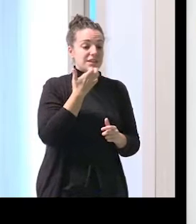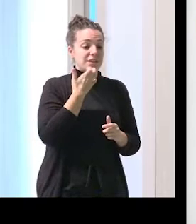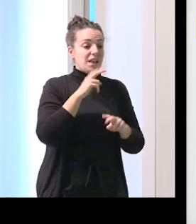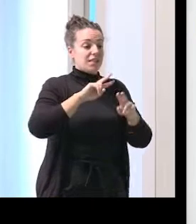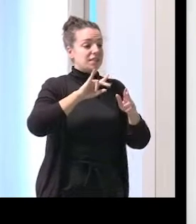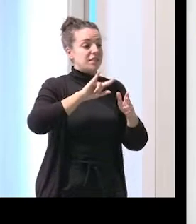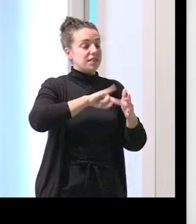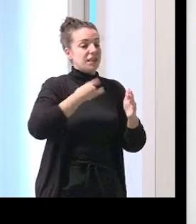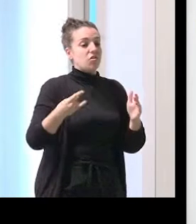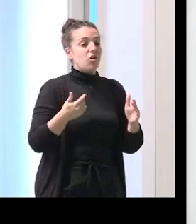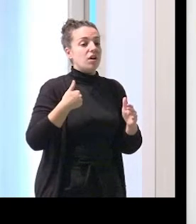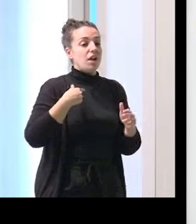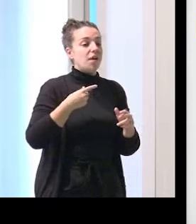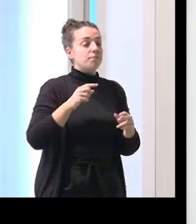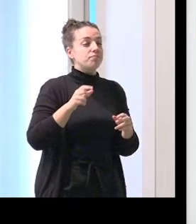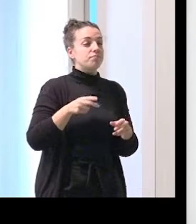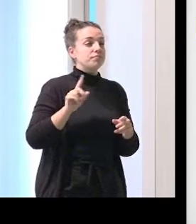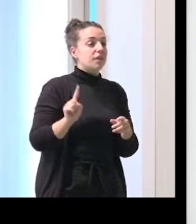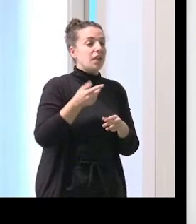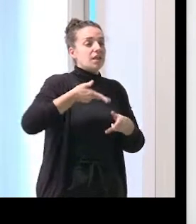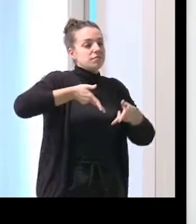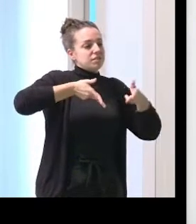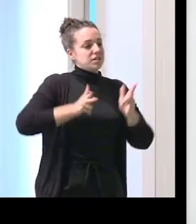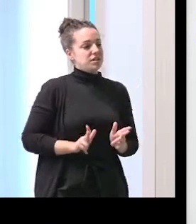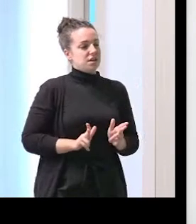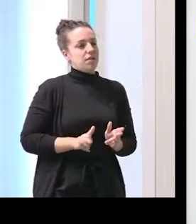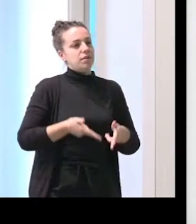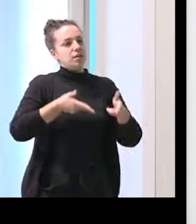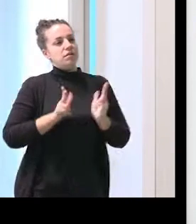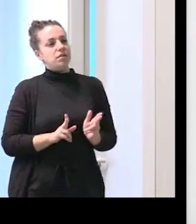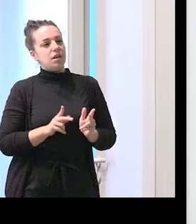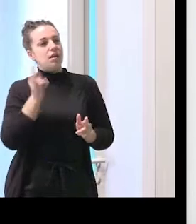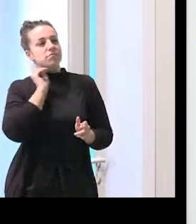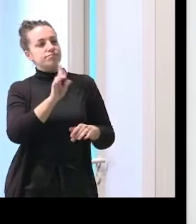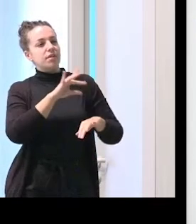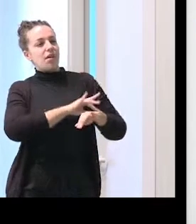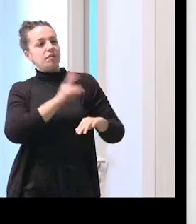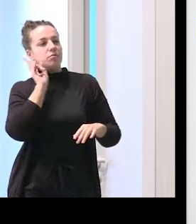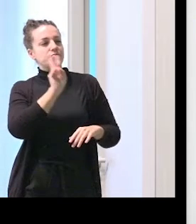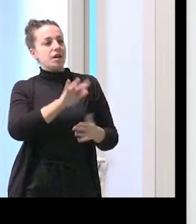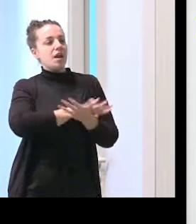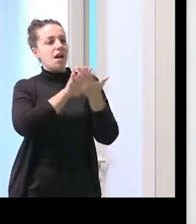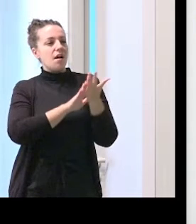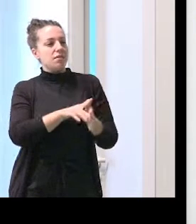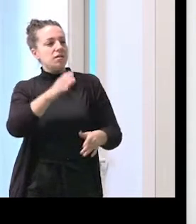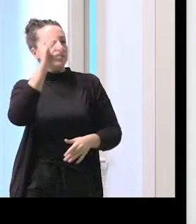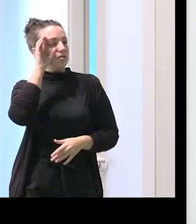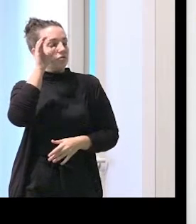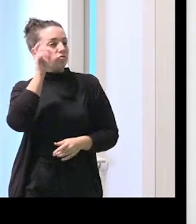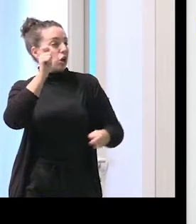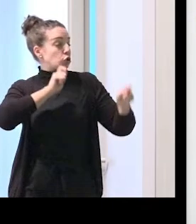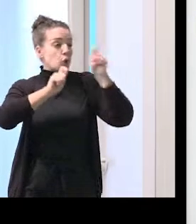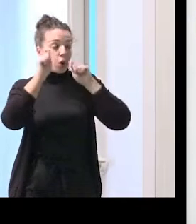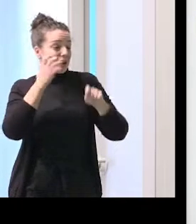más importante es la silla, que te permite sentarte con el enfermo, verlo, estudiarlo, hablar con él, escucharlo, llorar con él